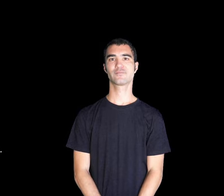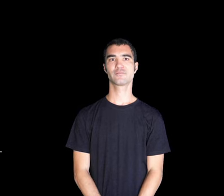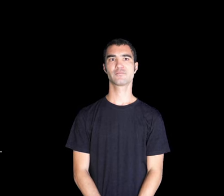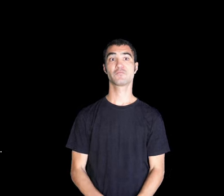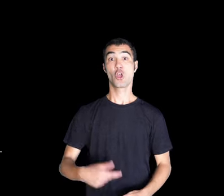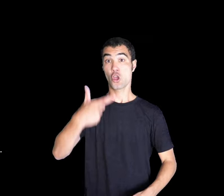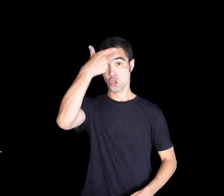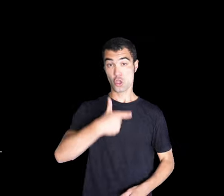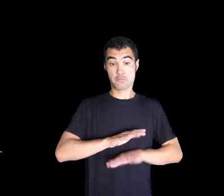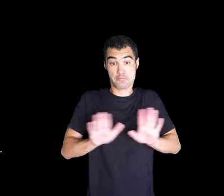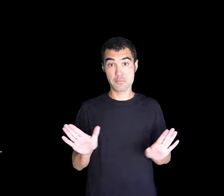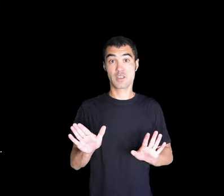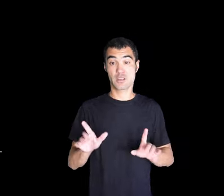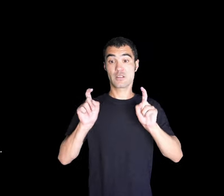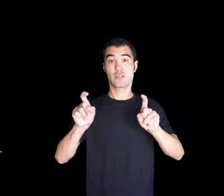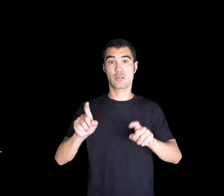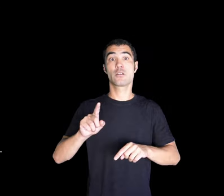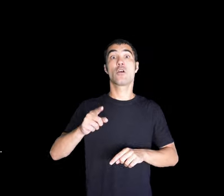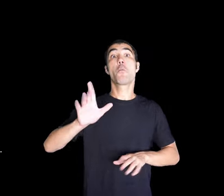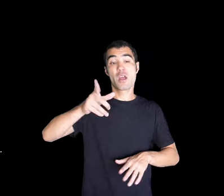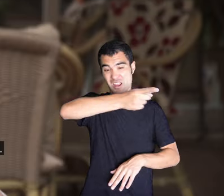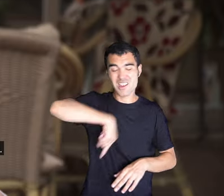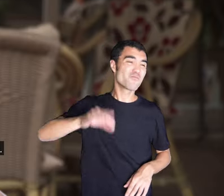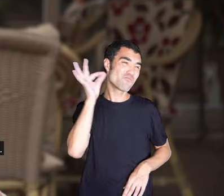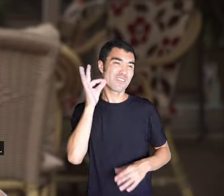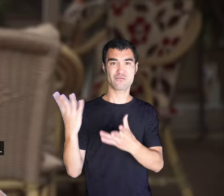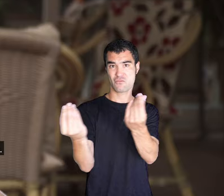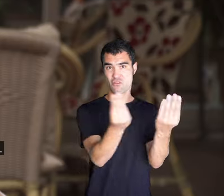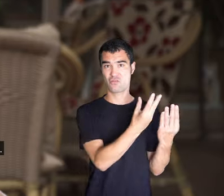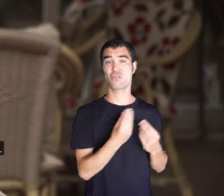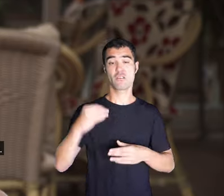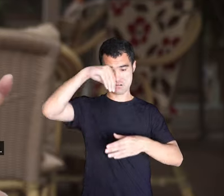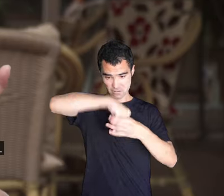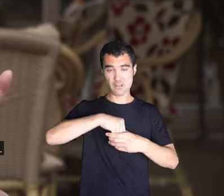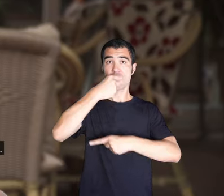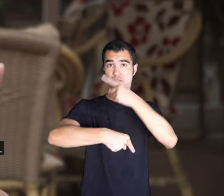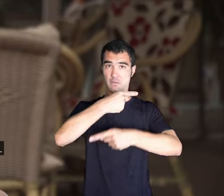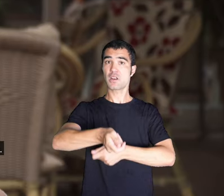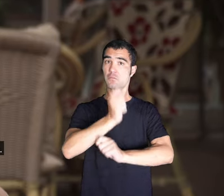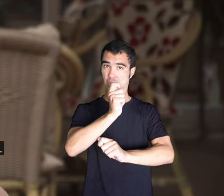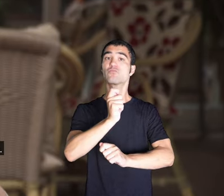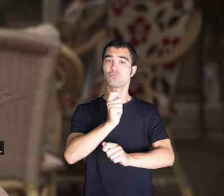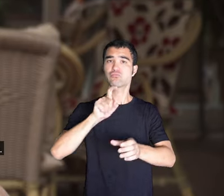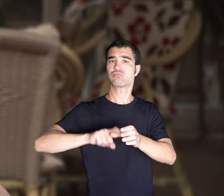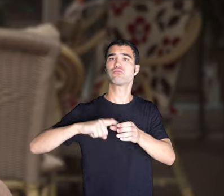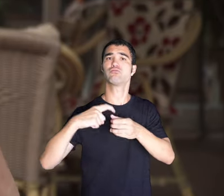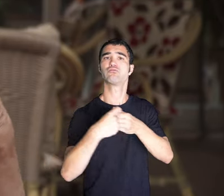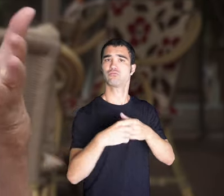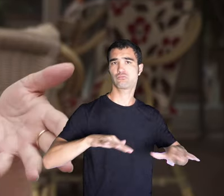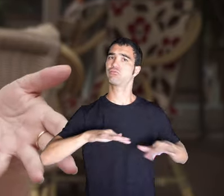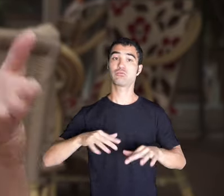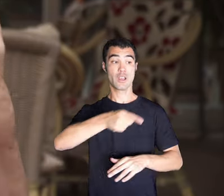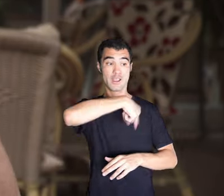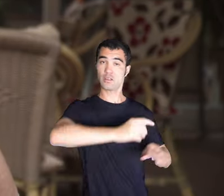No solamente yo en la familia enseñante, como muchas mujeres en familias de pescadores, ¿eh? Y ya está.